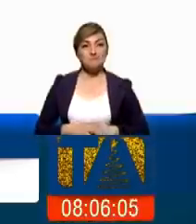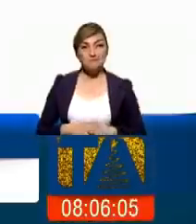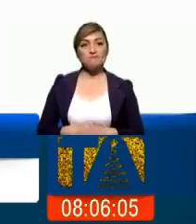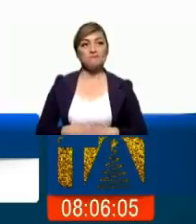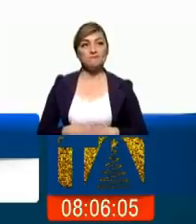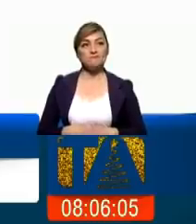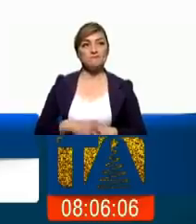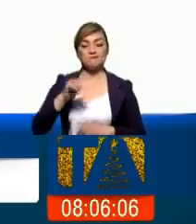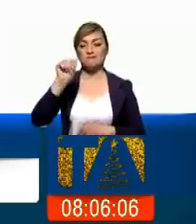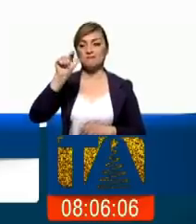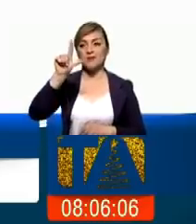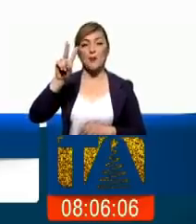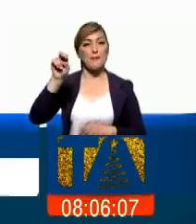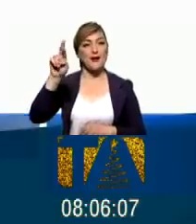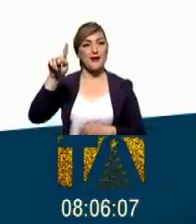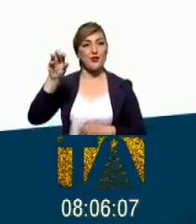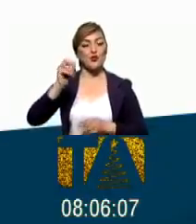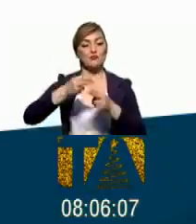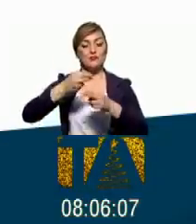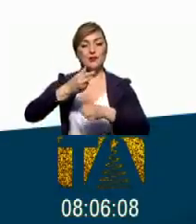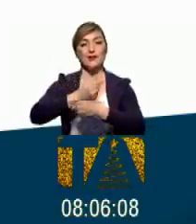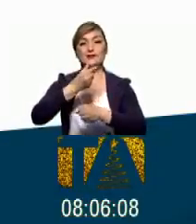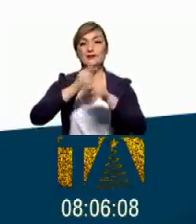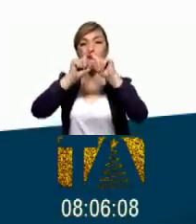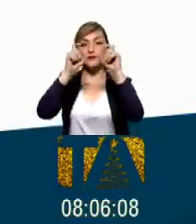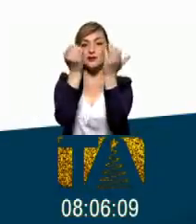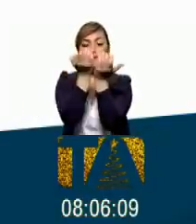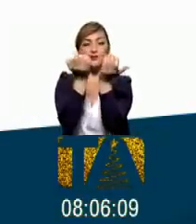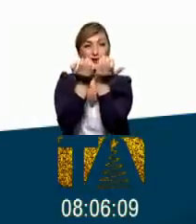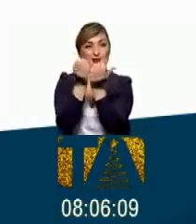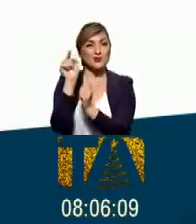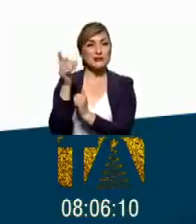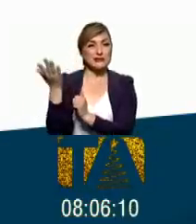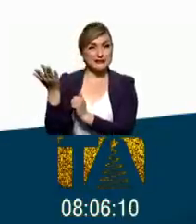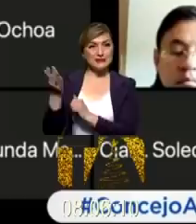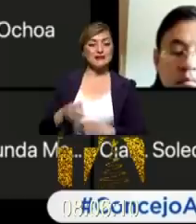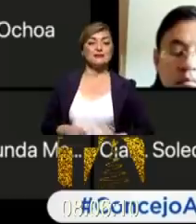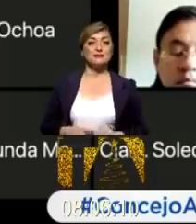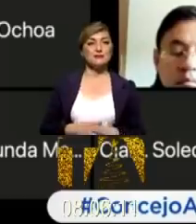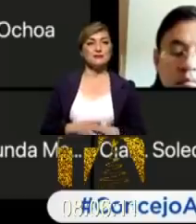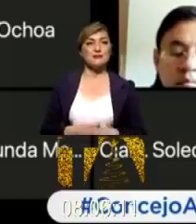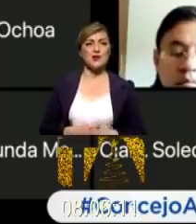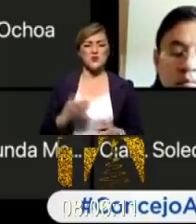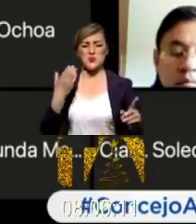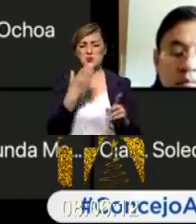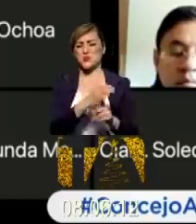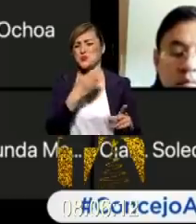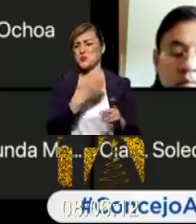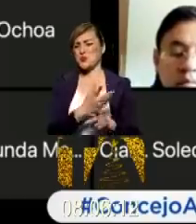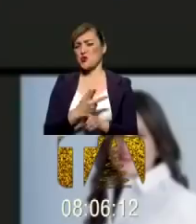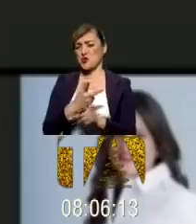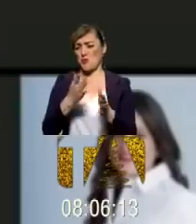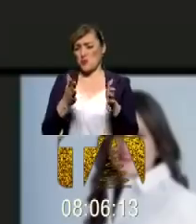es Hernán Alvarado, exgerente de la empresa pública metropolitana de gestión integral de residuos sólidos de MGIRS, duramente cuestionado por el